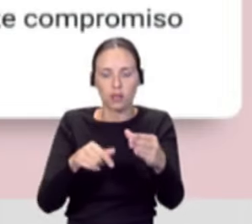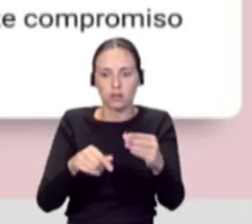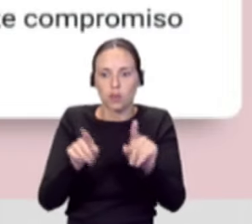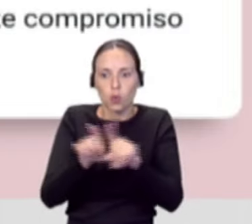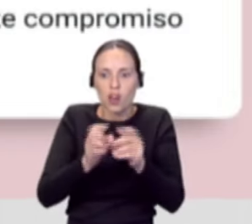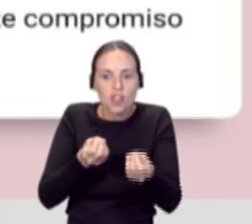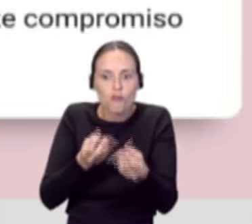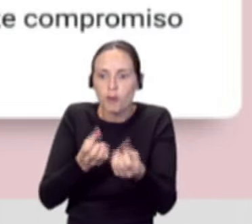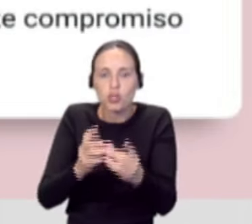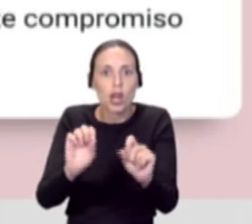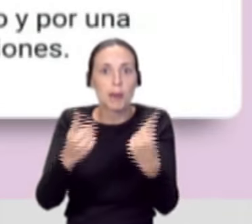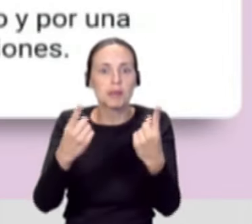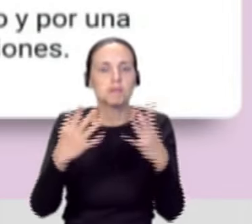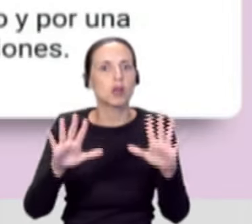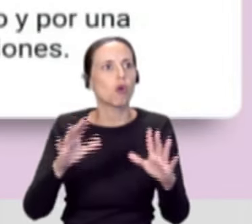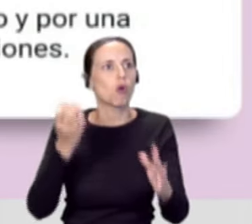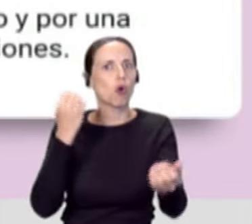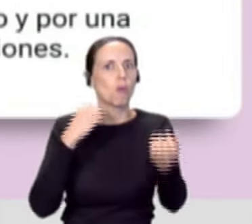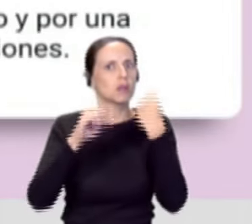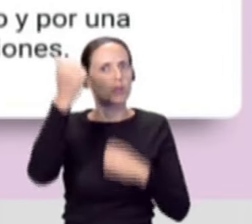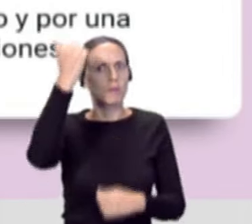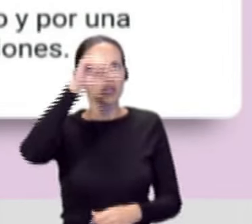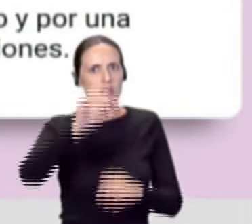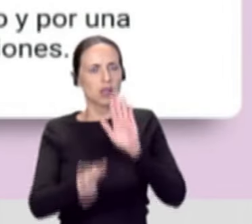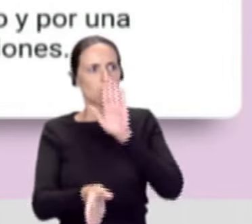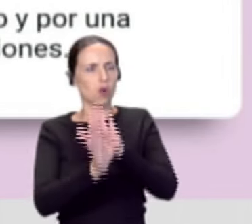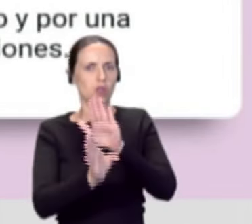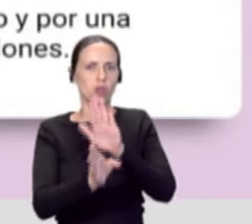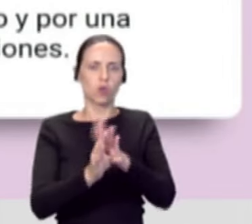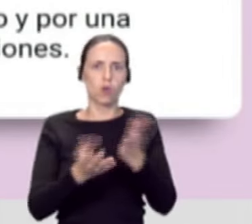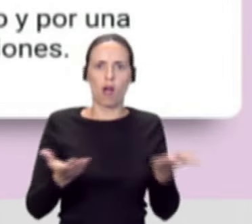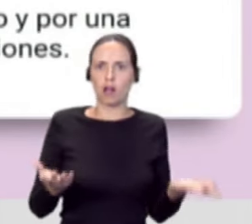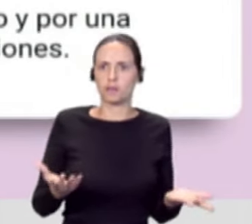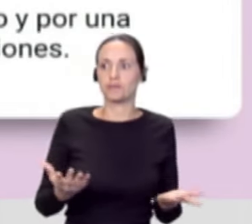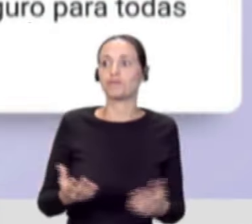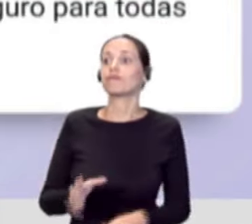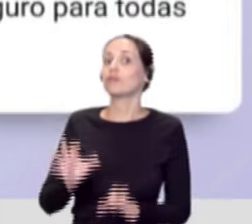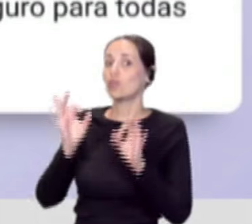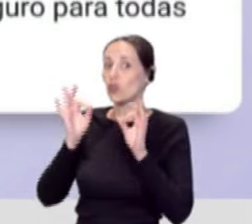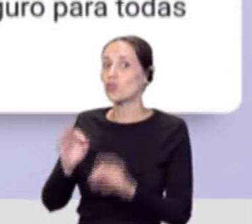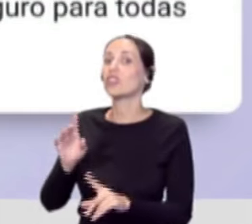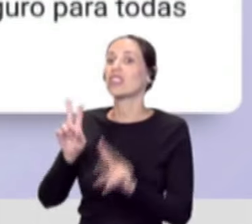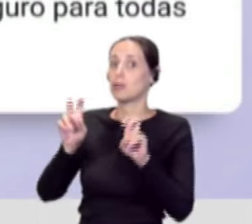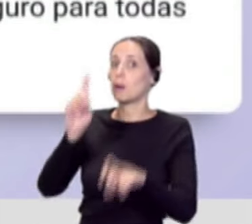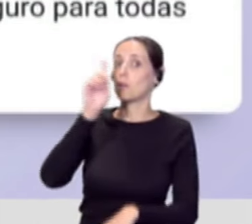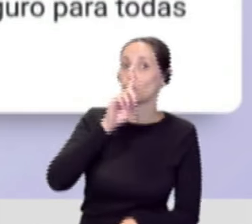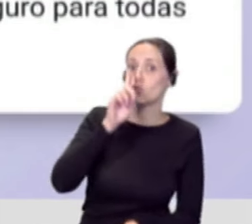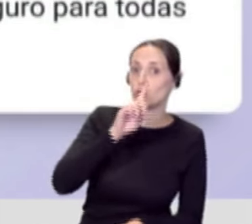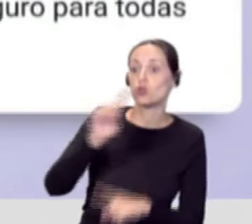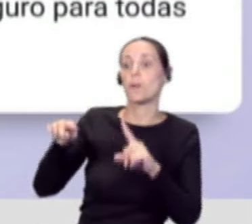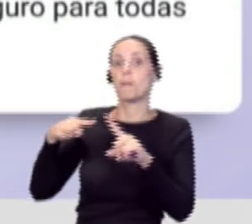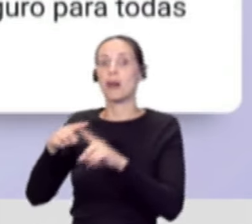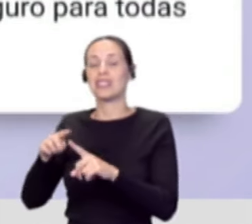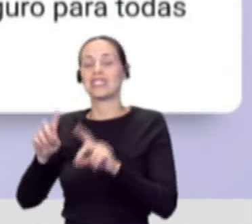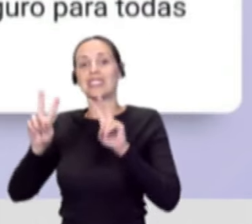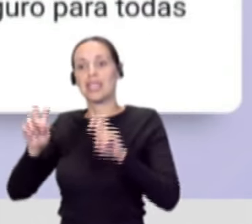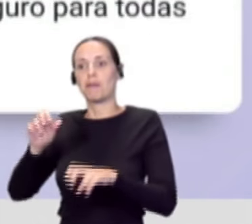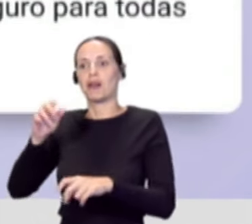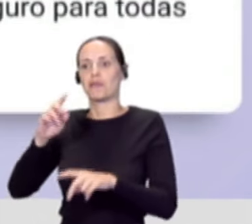con ciertos comportamientos de tinte machista. Sí, claro, y sobre todo lo que dice de la prostitución y la pornografía, que para parecer la media de edad